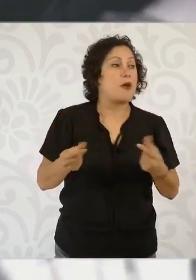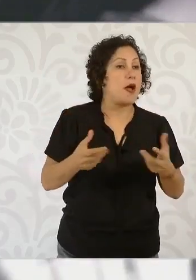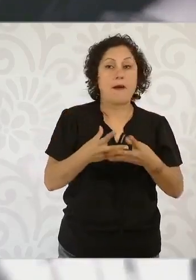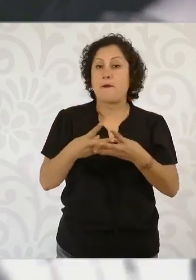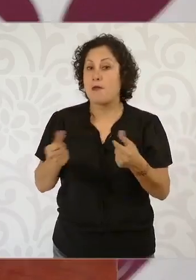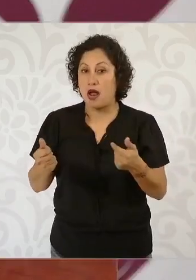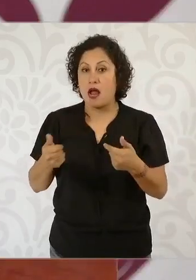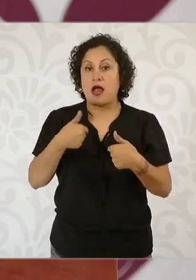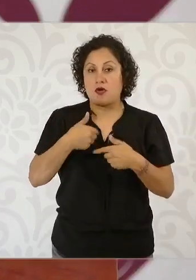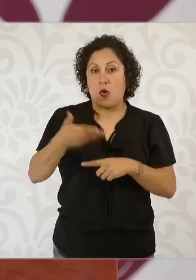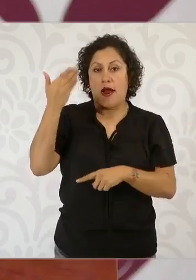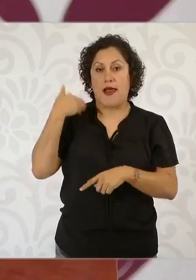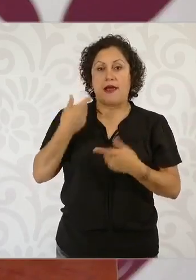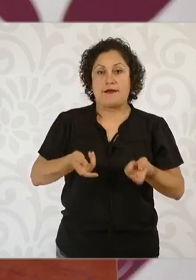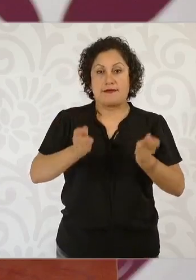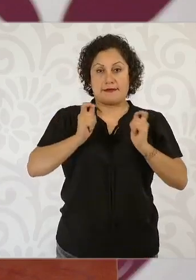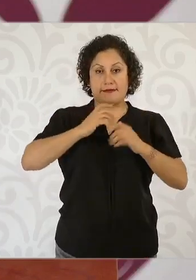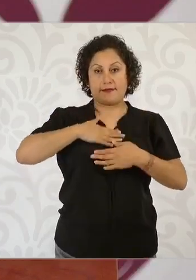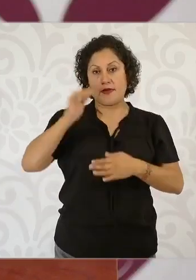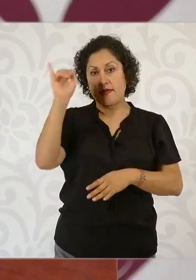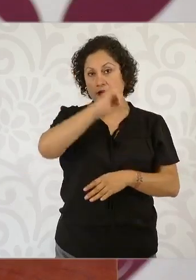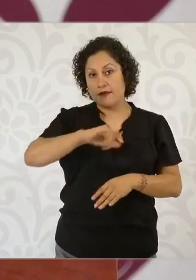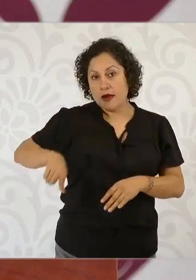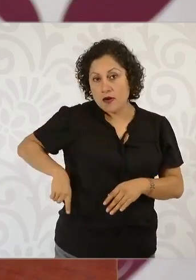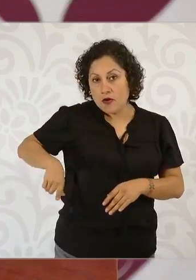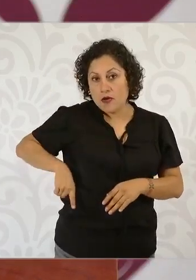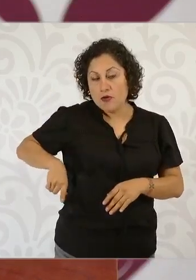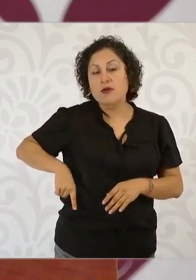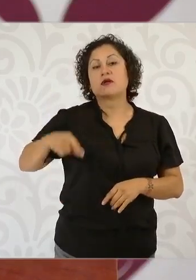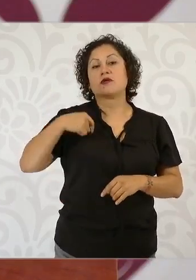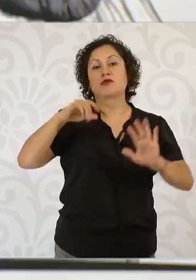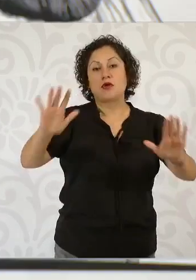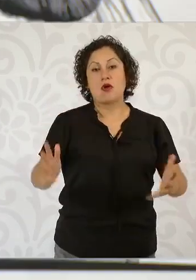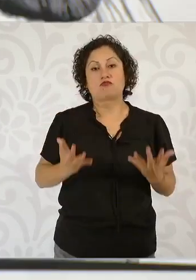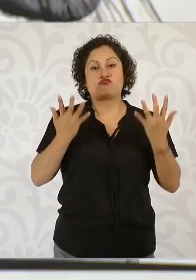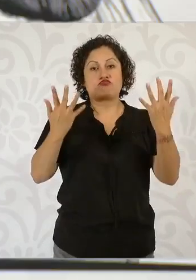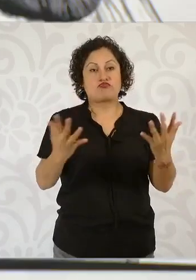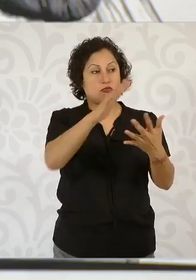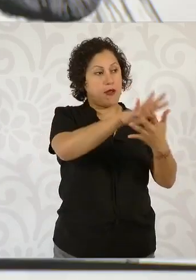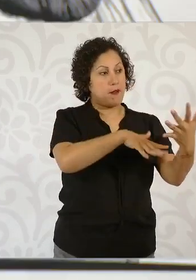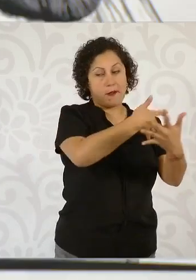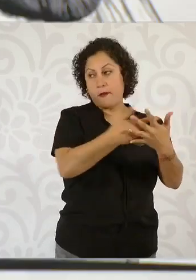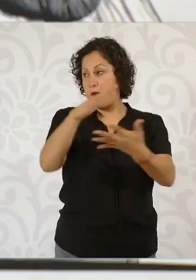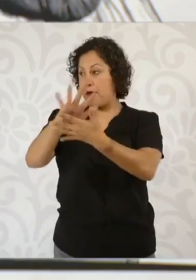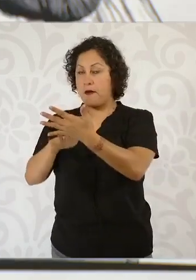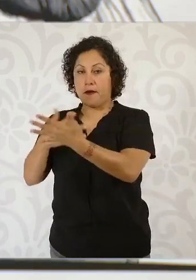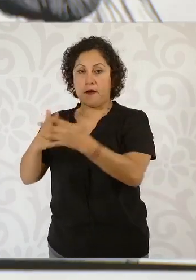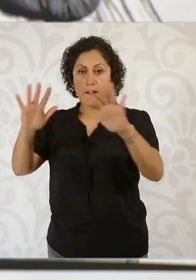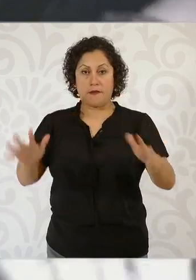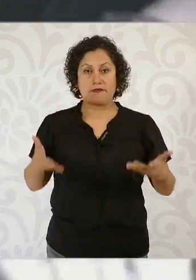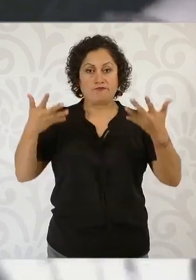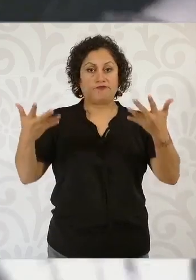me tocó como jefa de gobierno, al hacer el cruce de las bases de datos de las personas que se vacunaron con el COVID, de